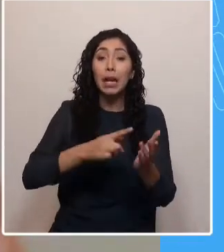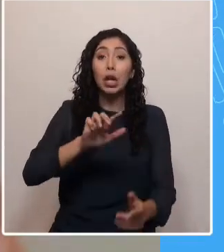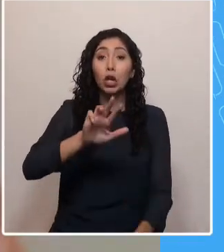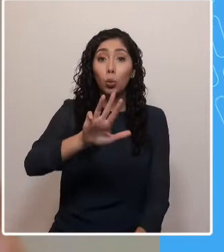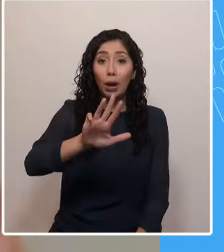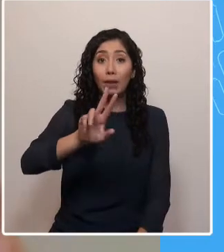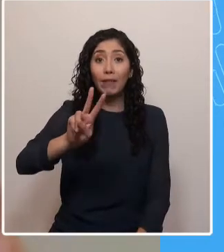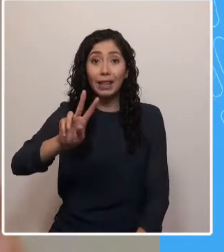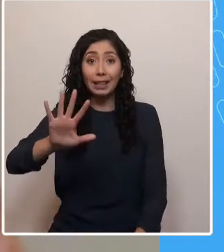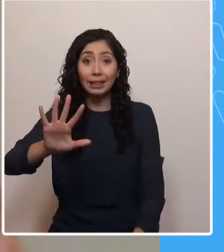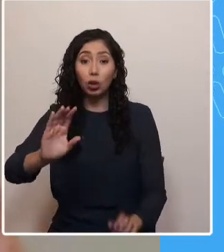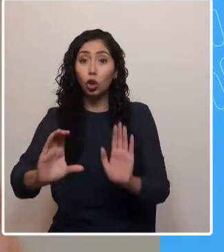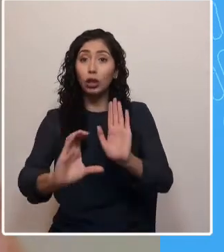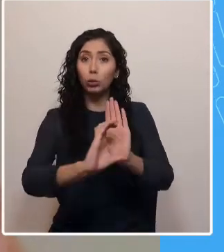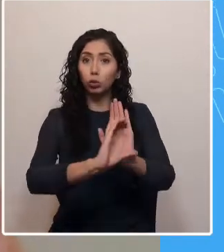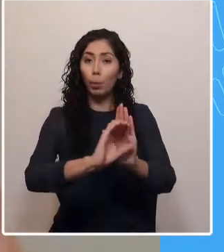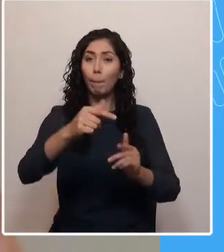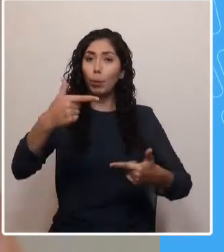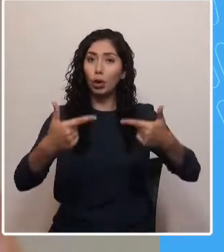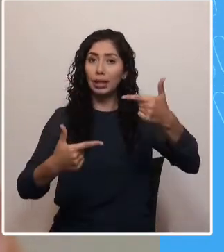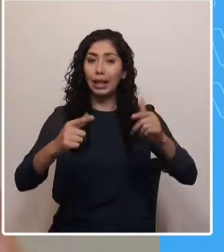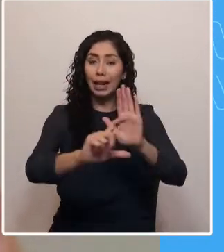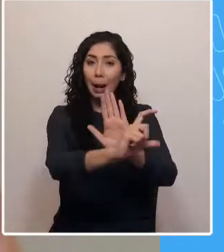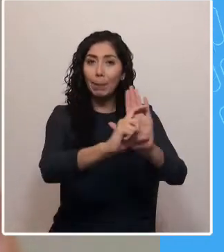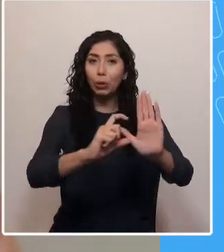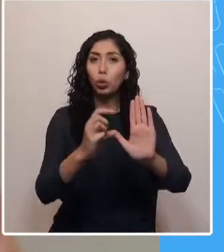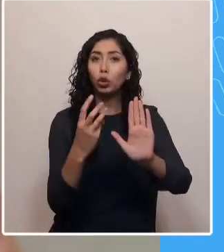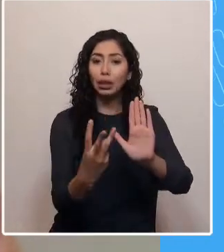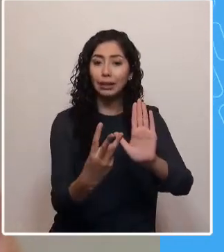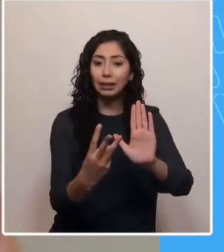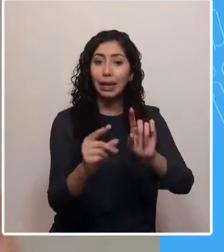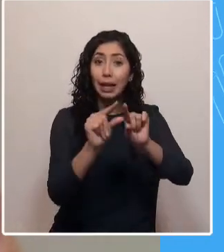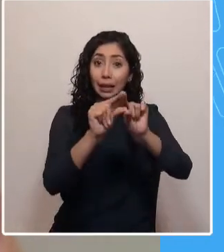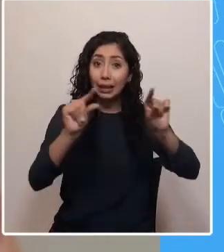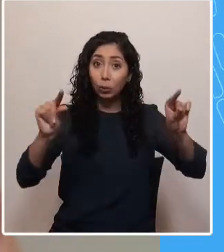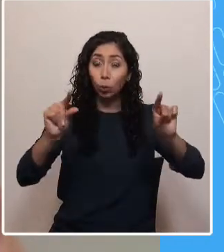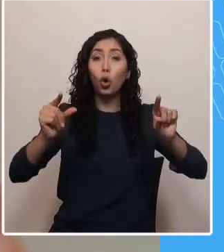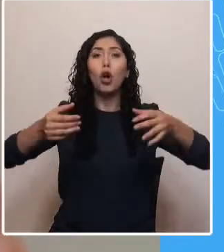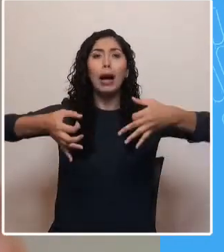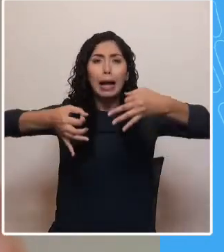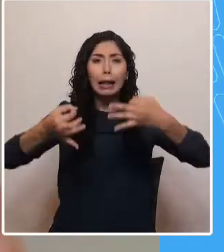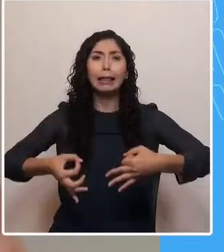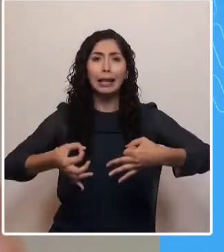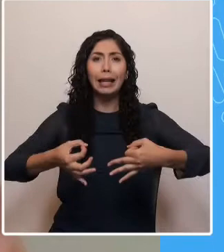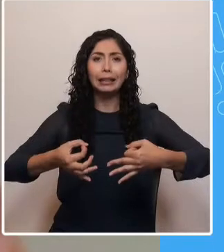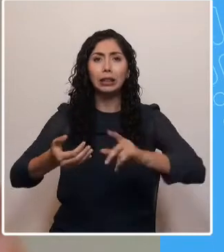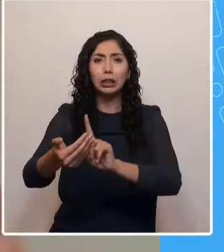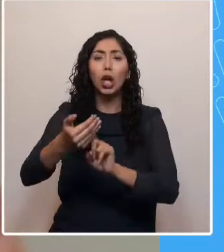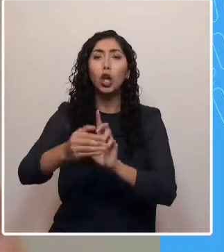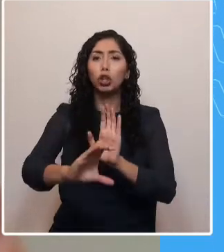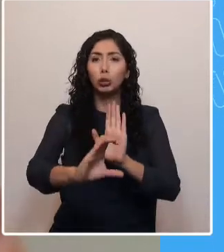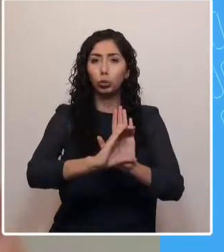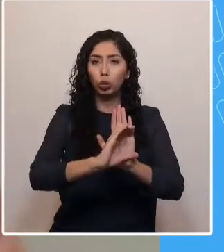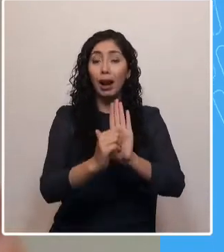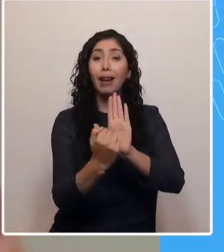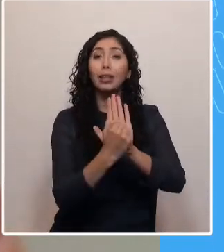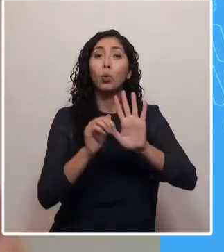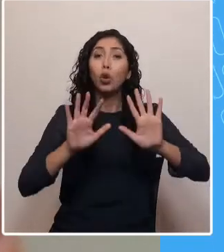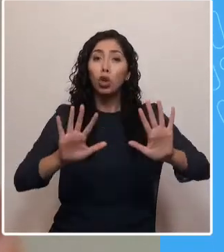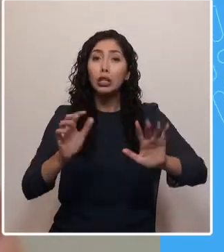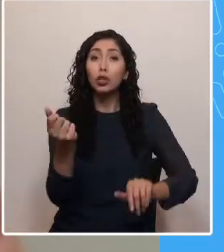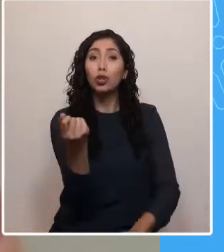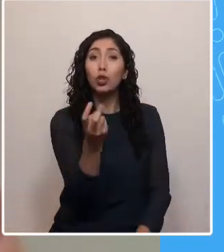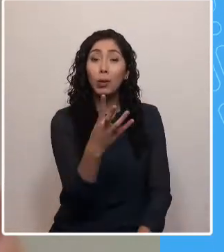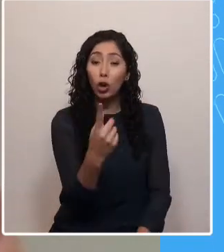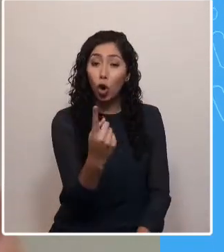1925, Constitución Política, capítulo 3, bajo el título de las garantías constitucionales. El artículo 10, número 11, asegura a todos los habitantes